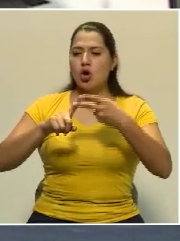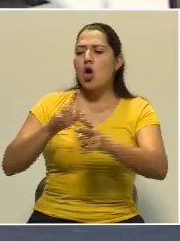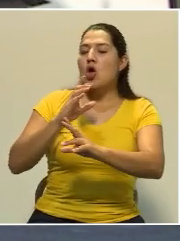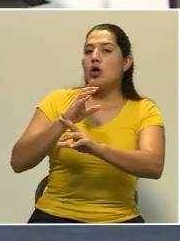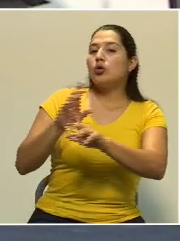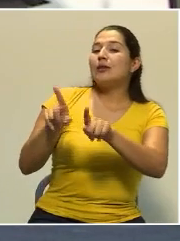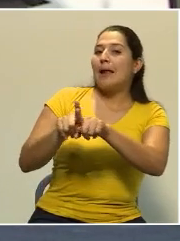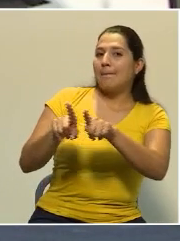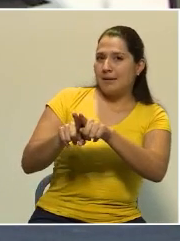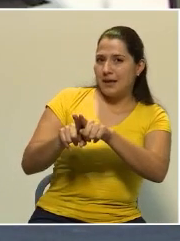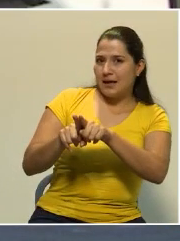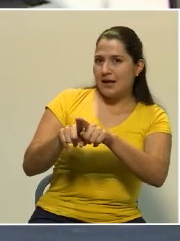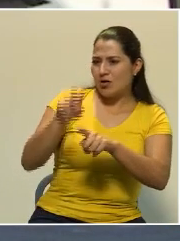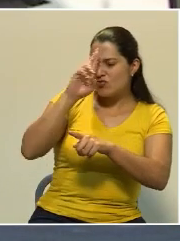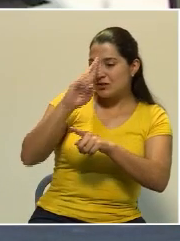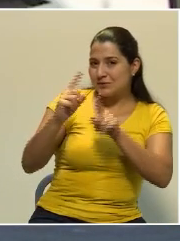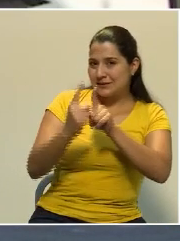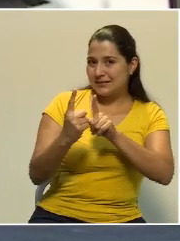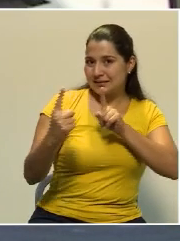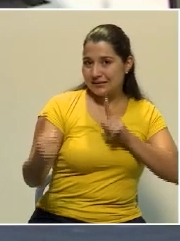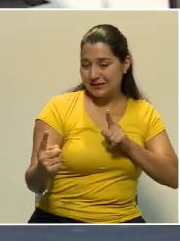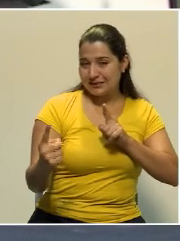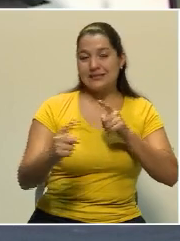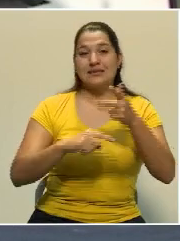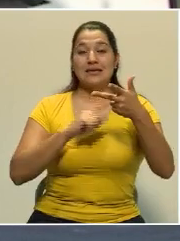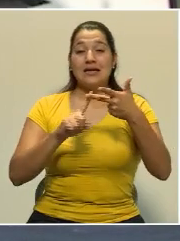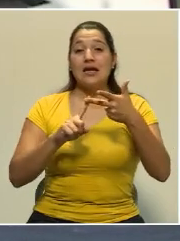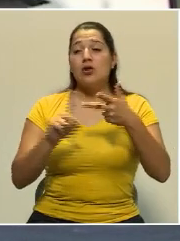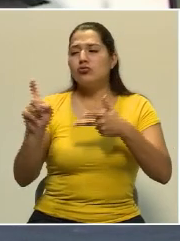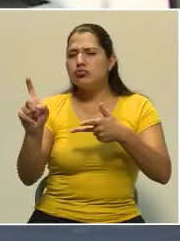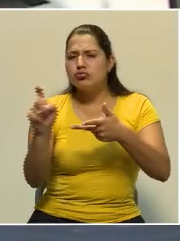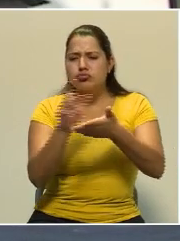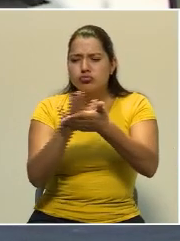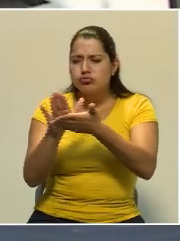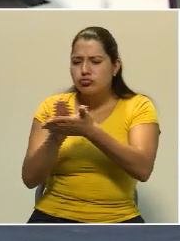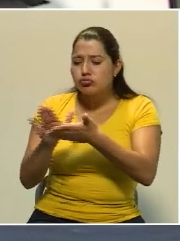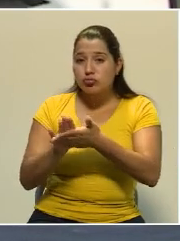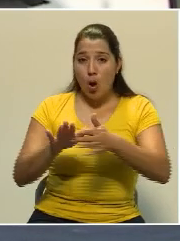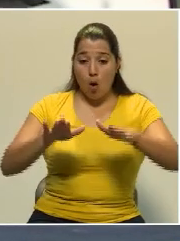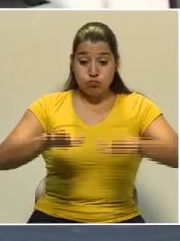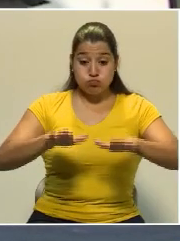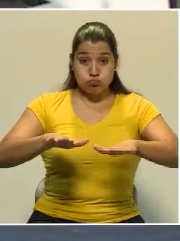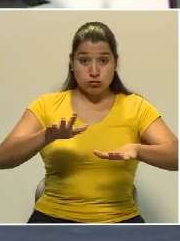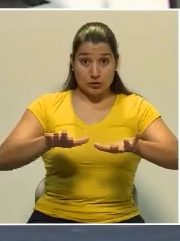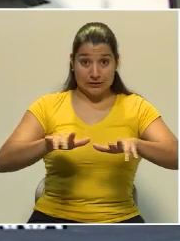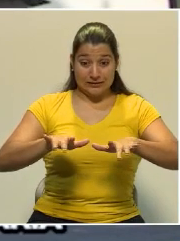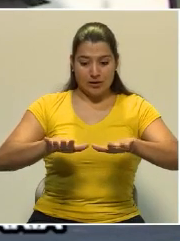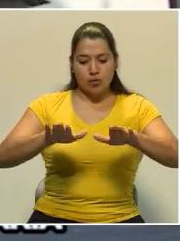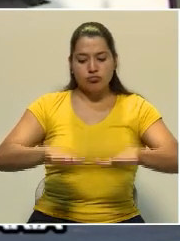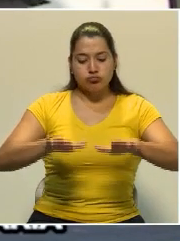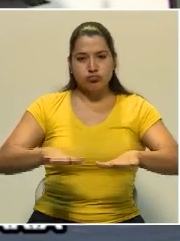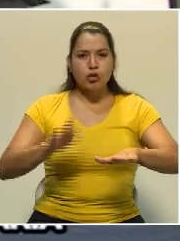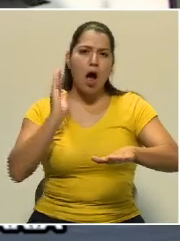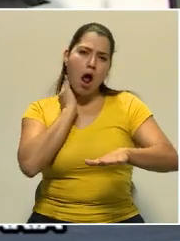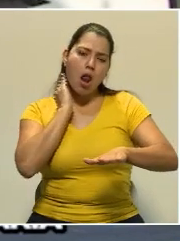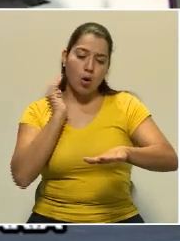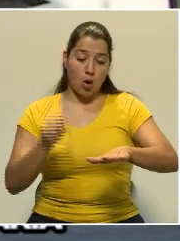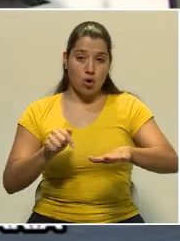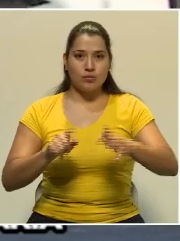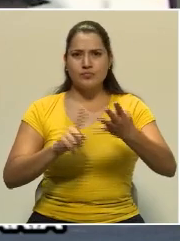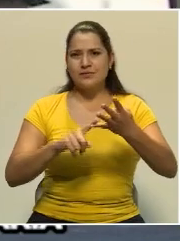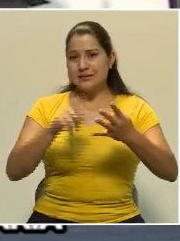Protección facial, respeto al distanciamiento físico, desinfección en alfombras, toma de temperatura, seguimiento